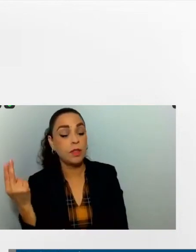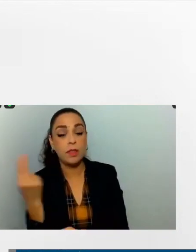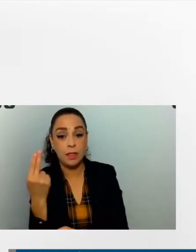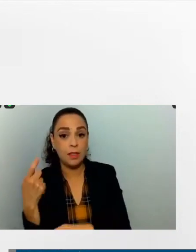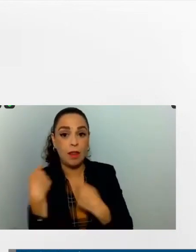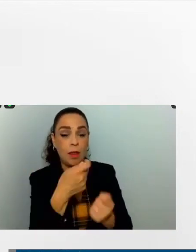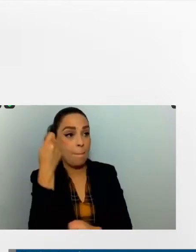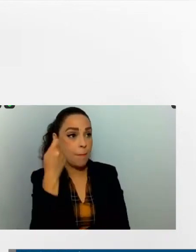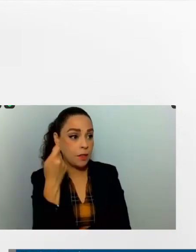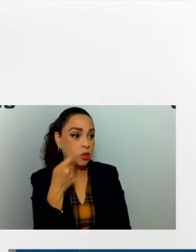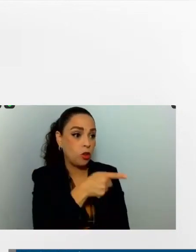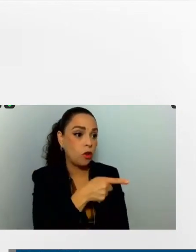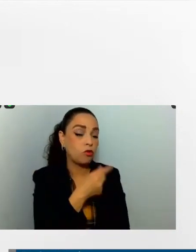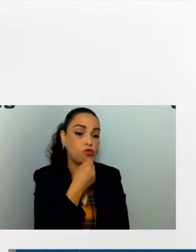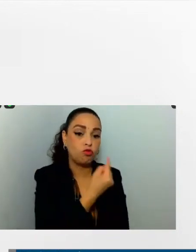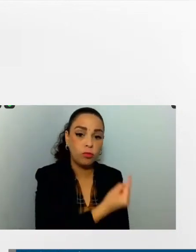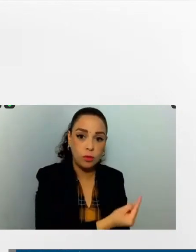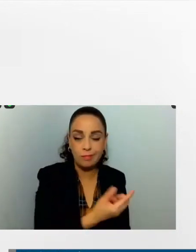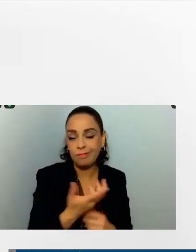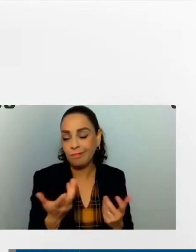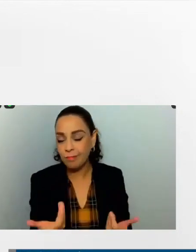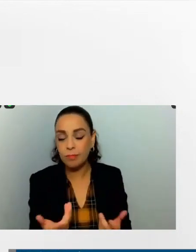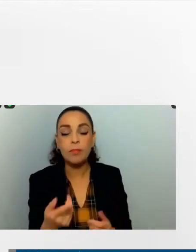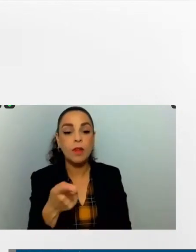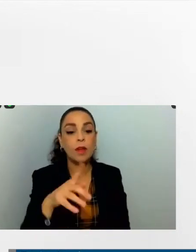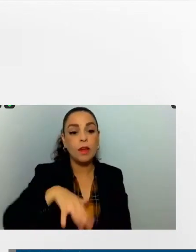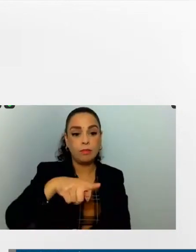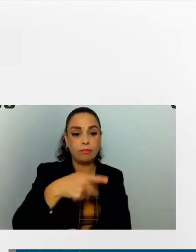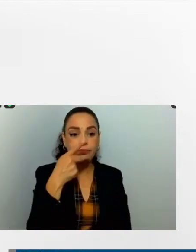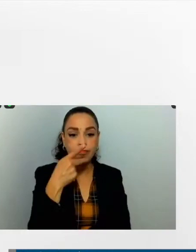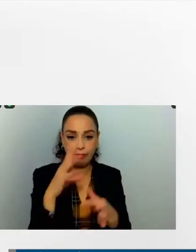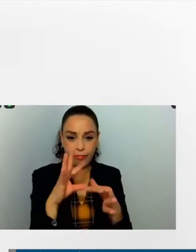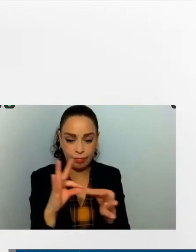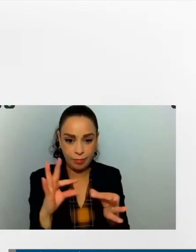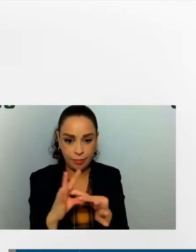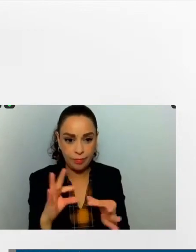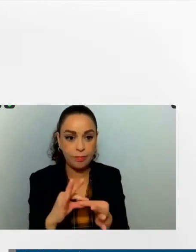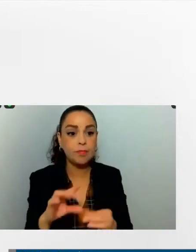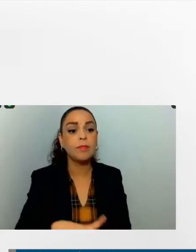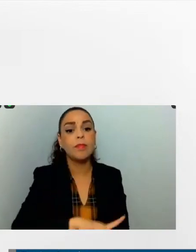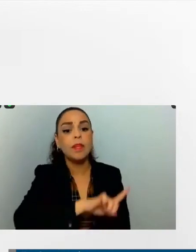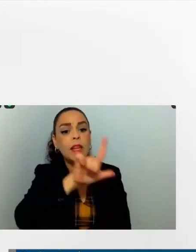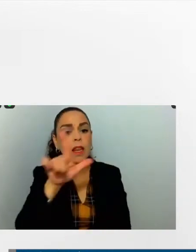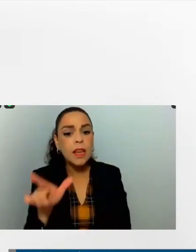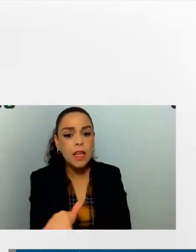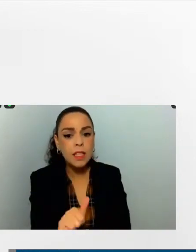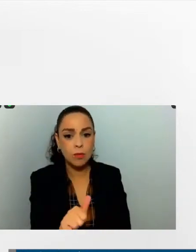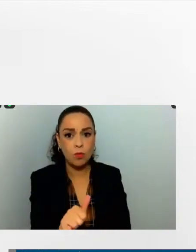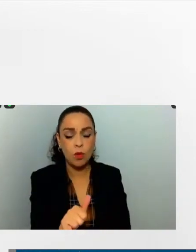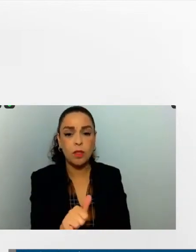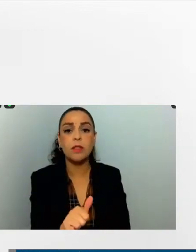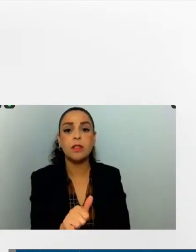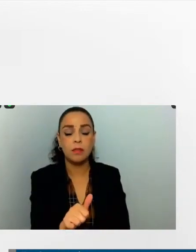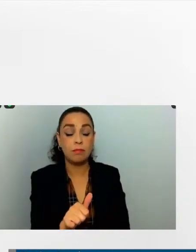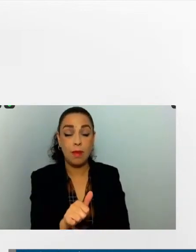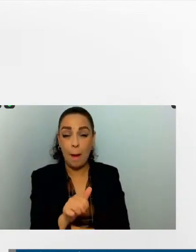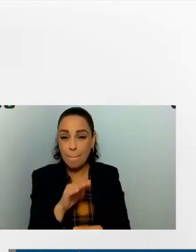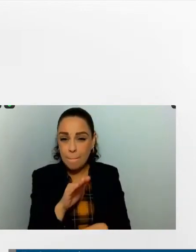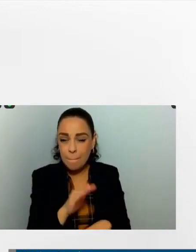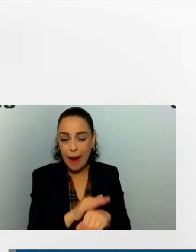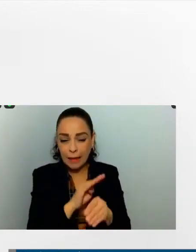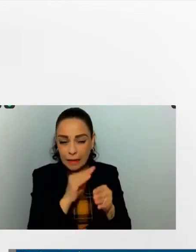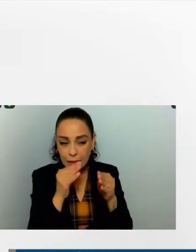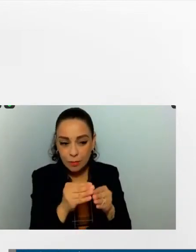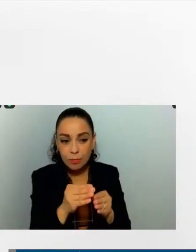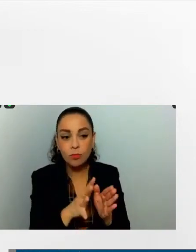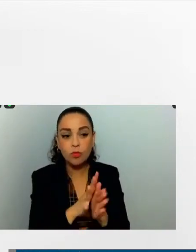de las cosas que quiero contar, que ya mencionaste, lo que después nos va a dejar resolver casos muy particulares, ¿no?